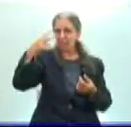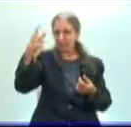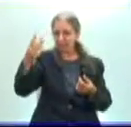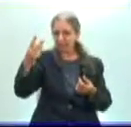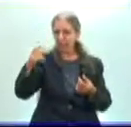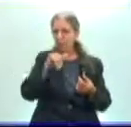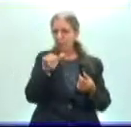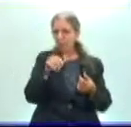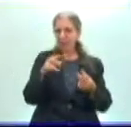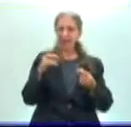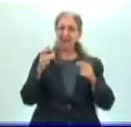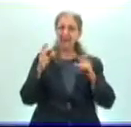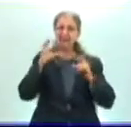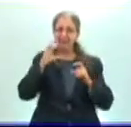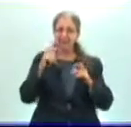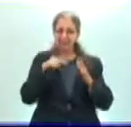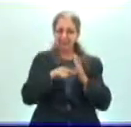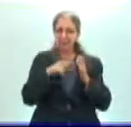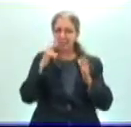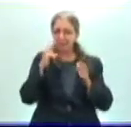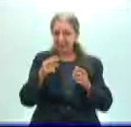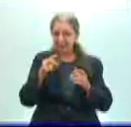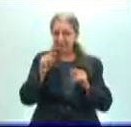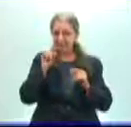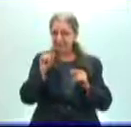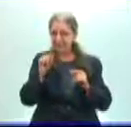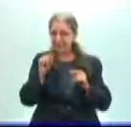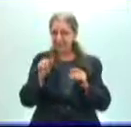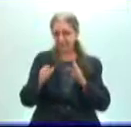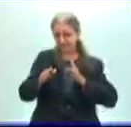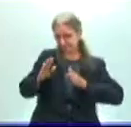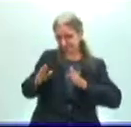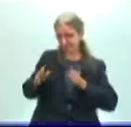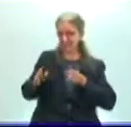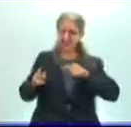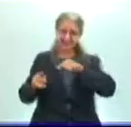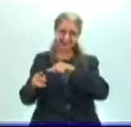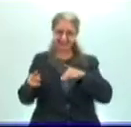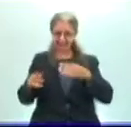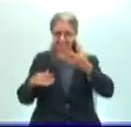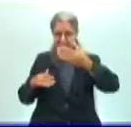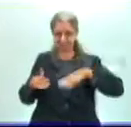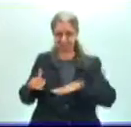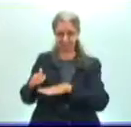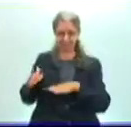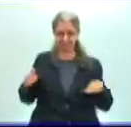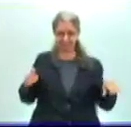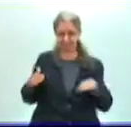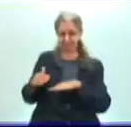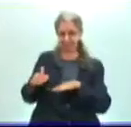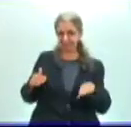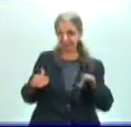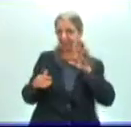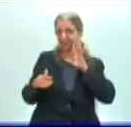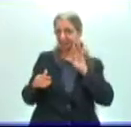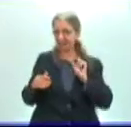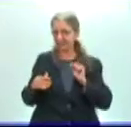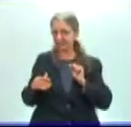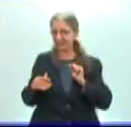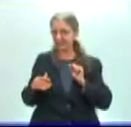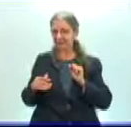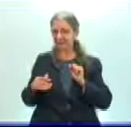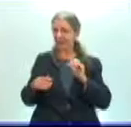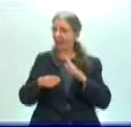C, la hipotenusa, y P, el segmento que determina la altura sobre la hipotenusa que